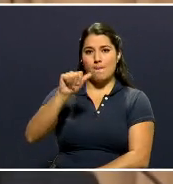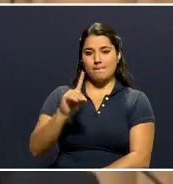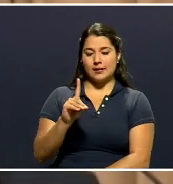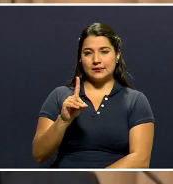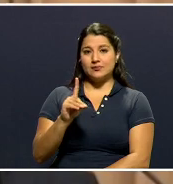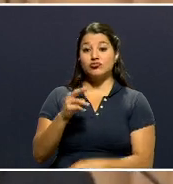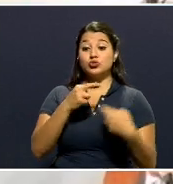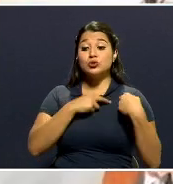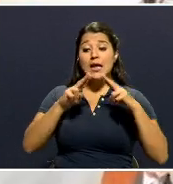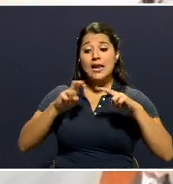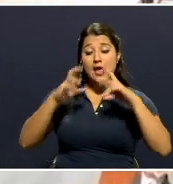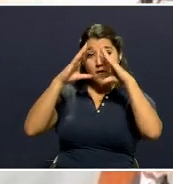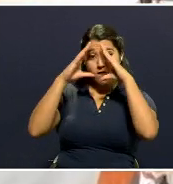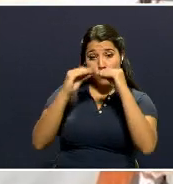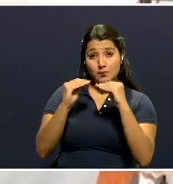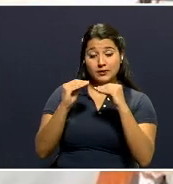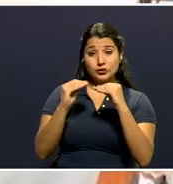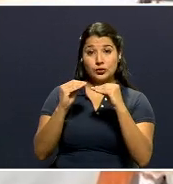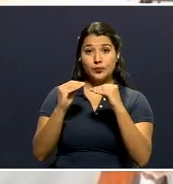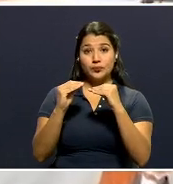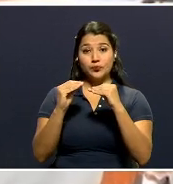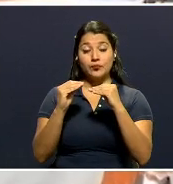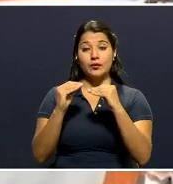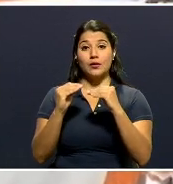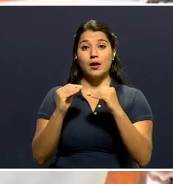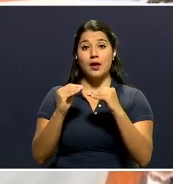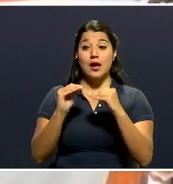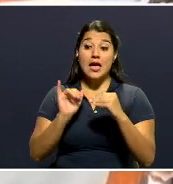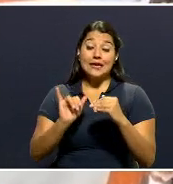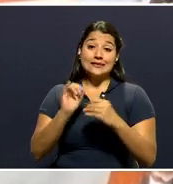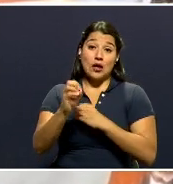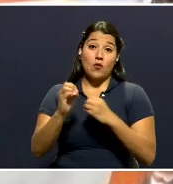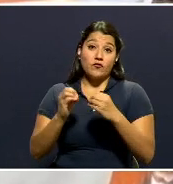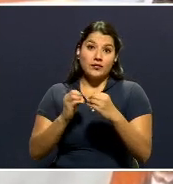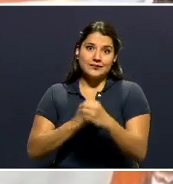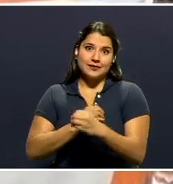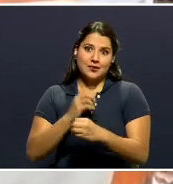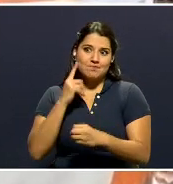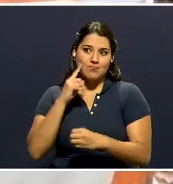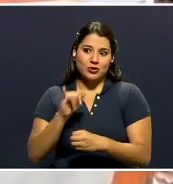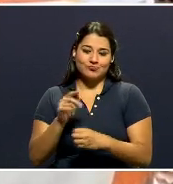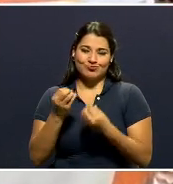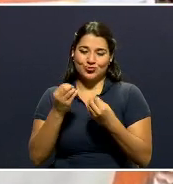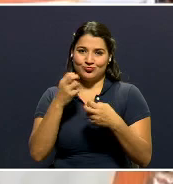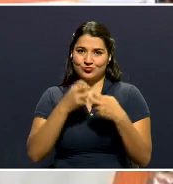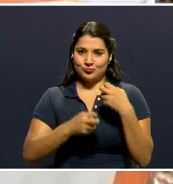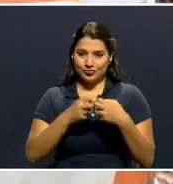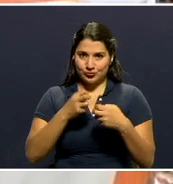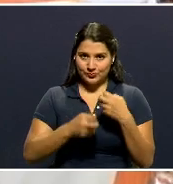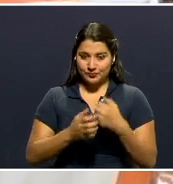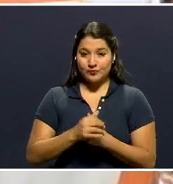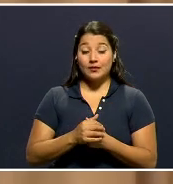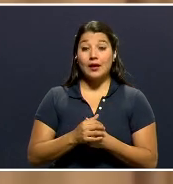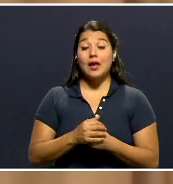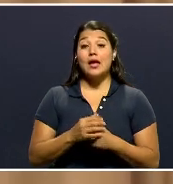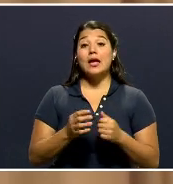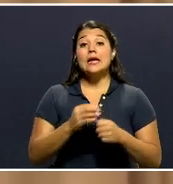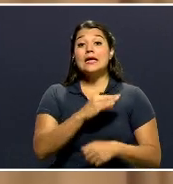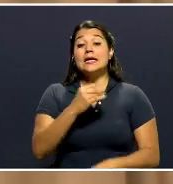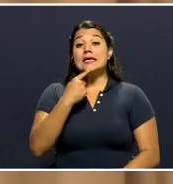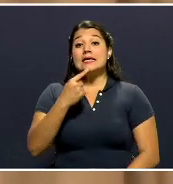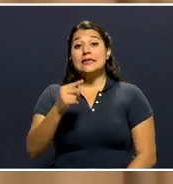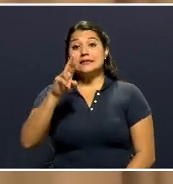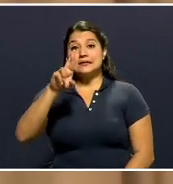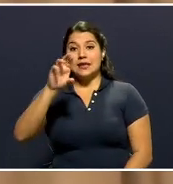administración de datos de la UPAD, de esta pues oficina que ha creado gran polémica. Y es que, según lo manifiesta